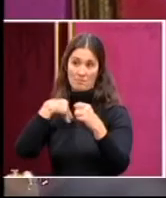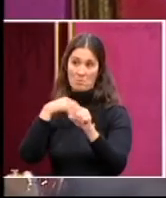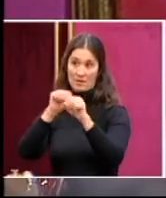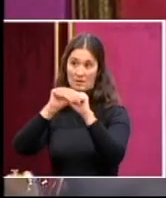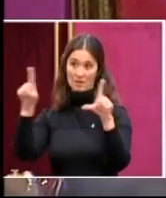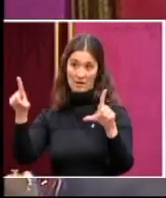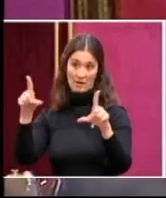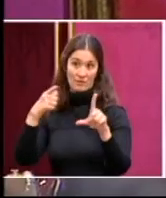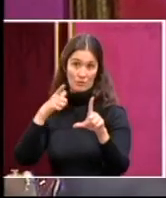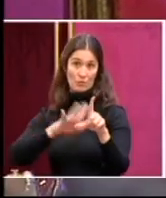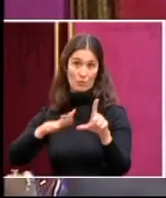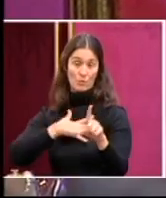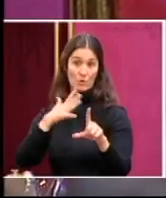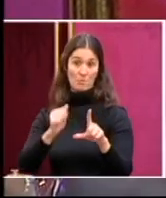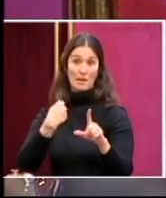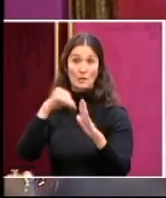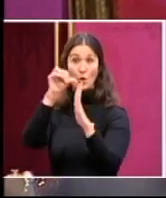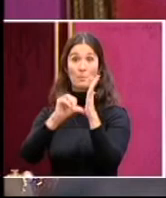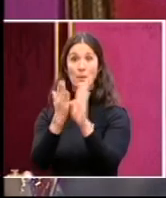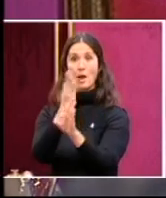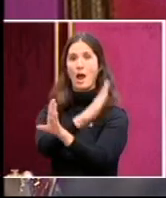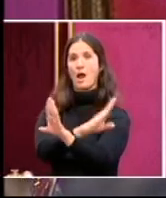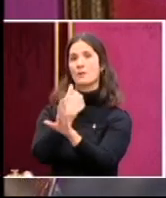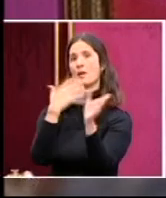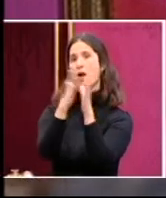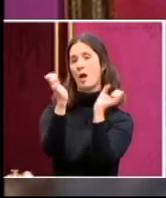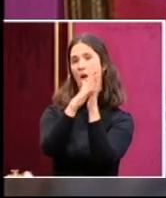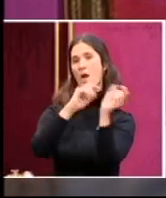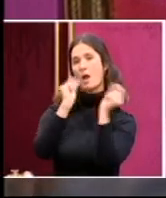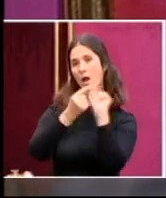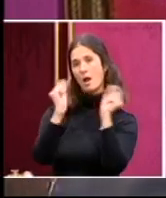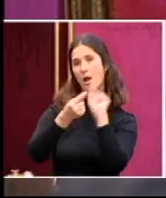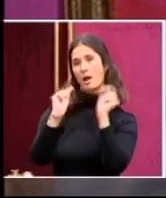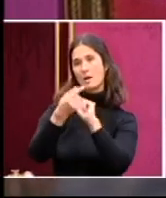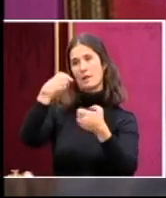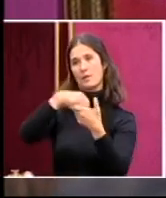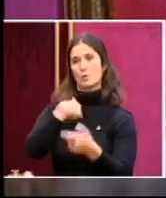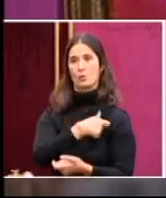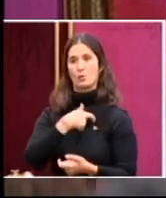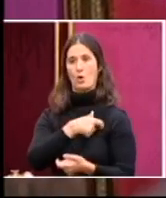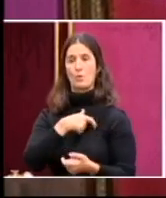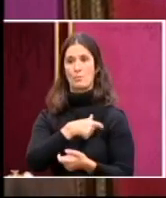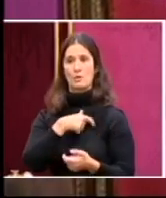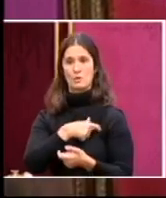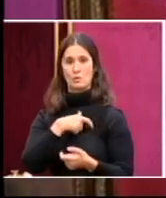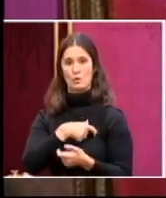televisión municipal, que previamente estos puntos se han acordado y se han debatido en la comisión